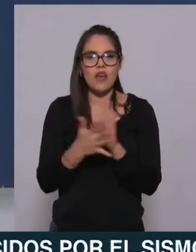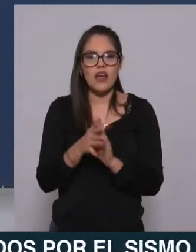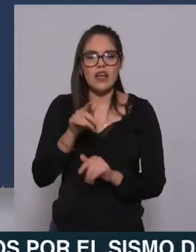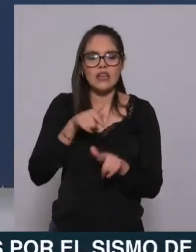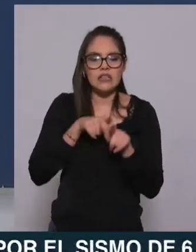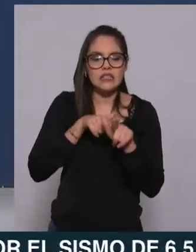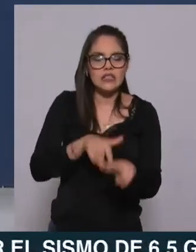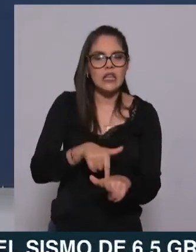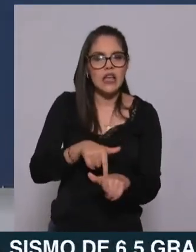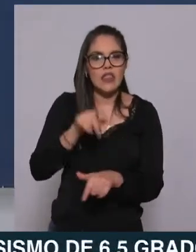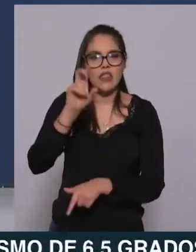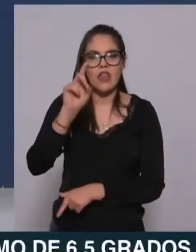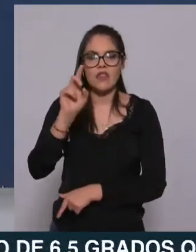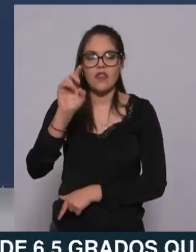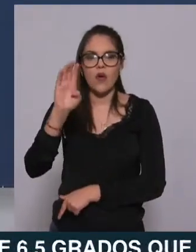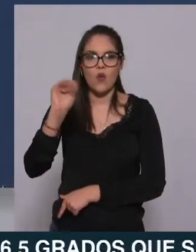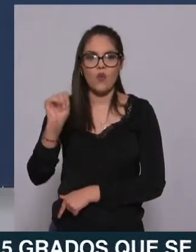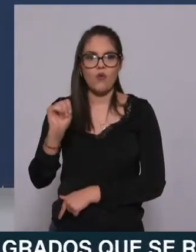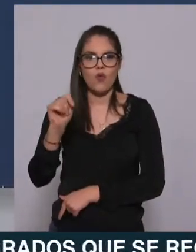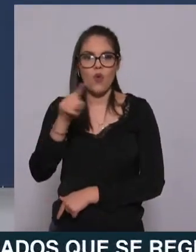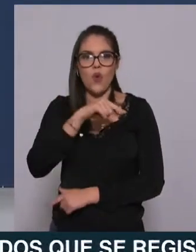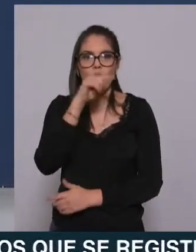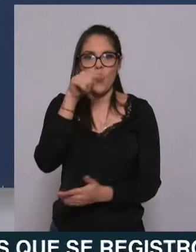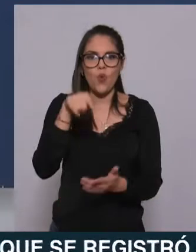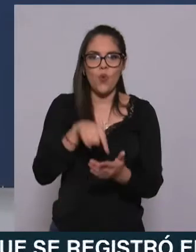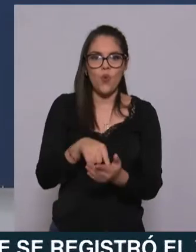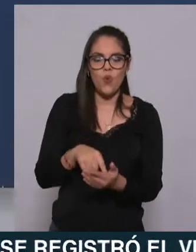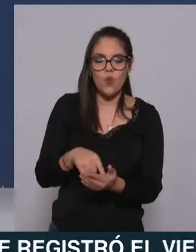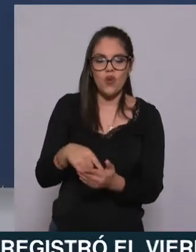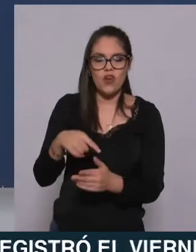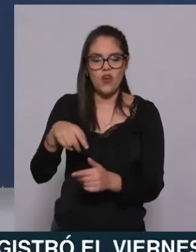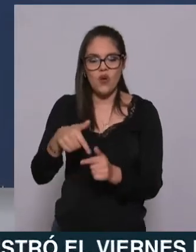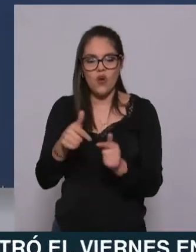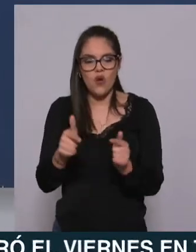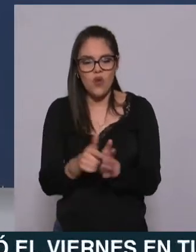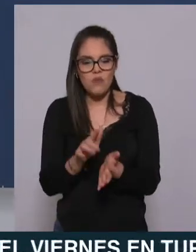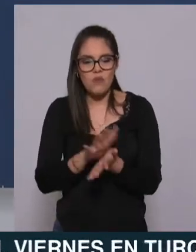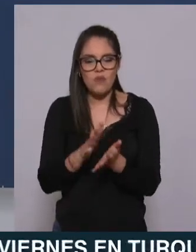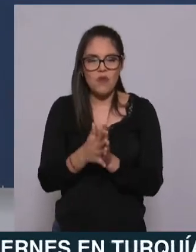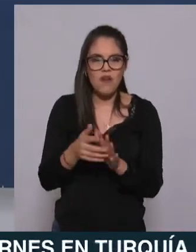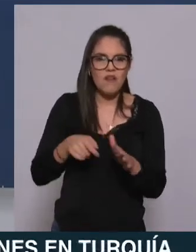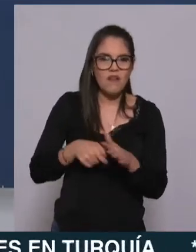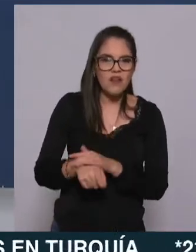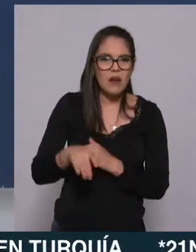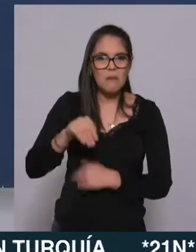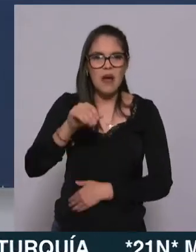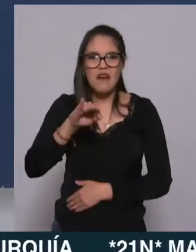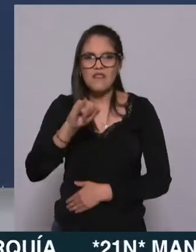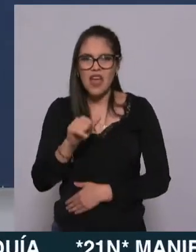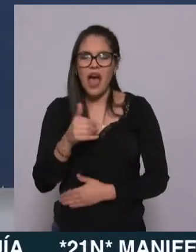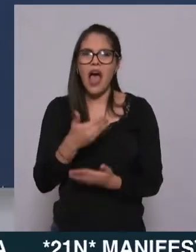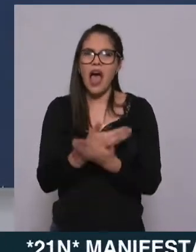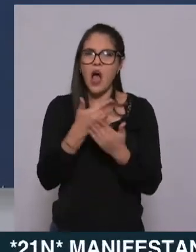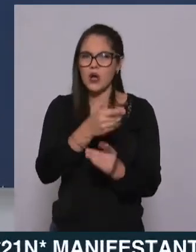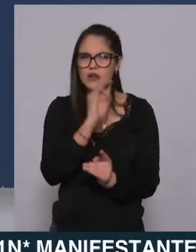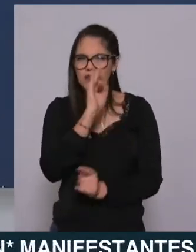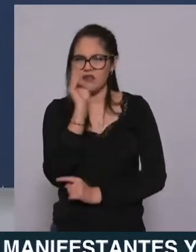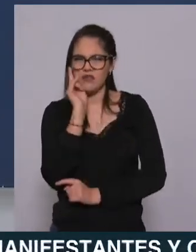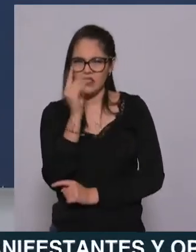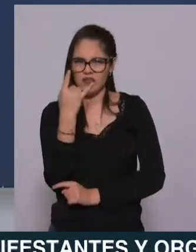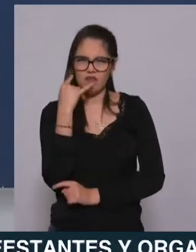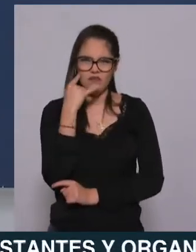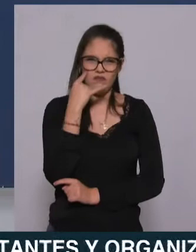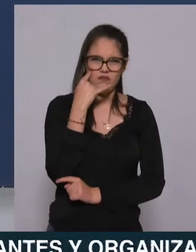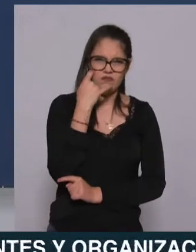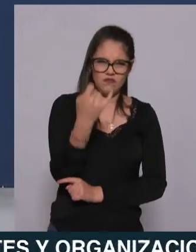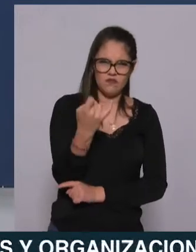39, una federación de cárteles, de organizaciones criminales. Y digo que este tramado negro todavía nos